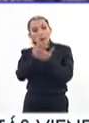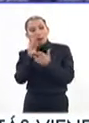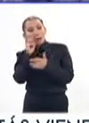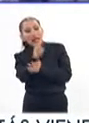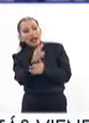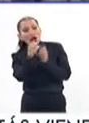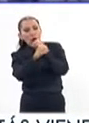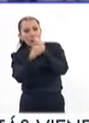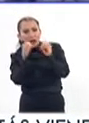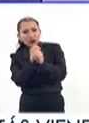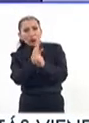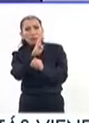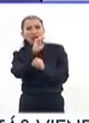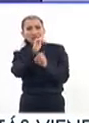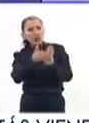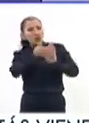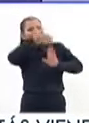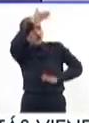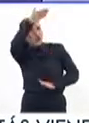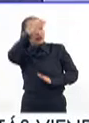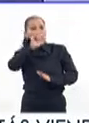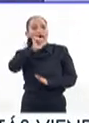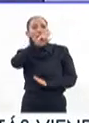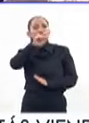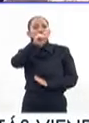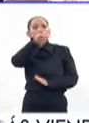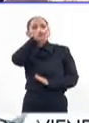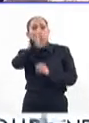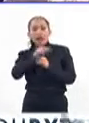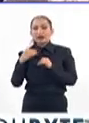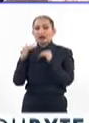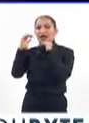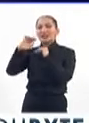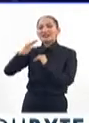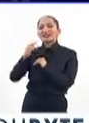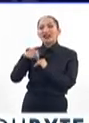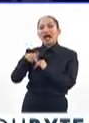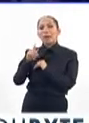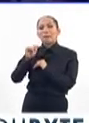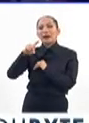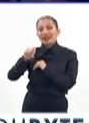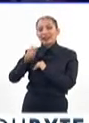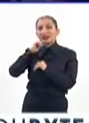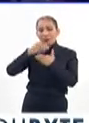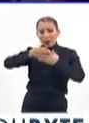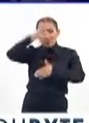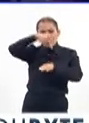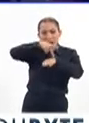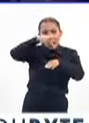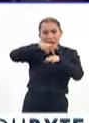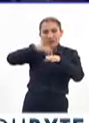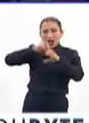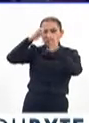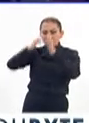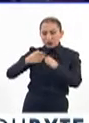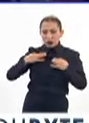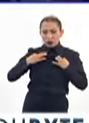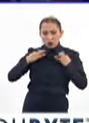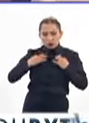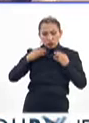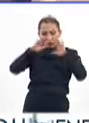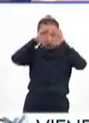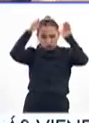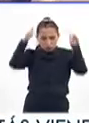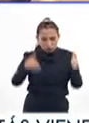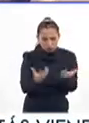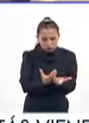admirar piezas en basalto del conjunto de los Azuzules, la ofrenda Chacpet, además de estelas, monumentos, lienzos,